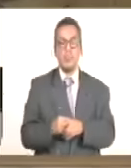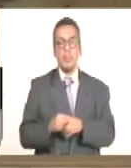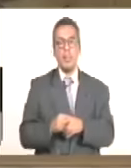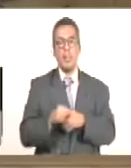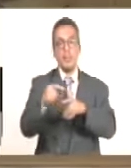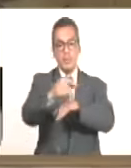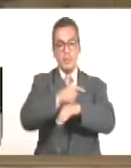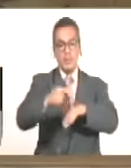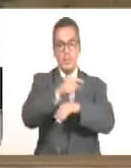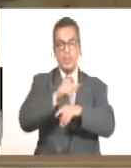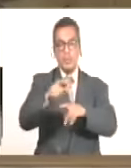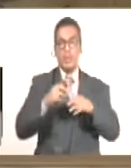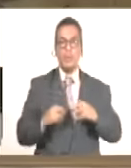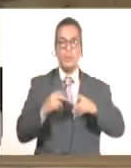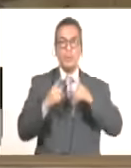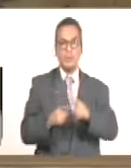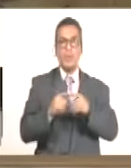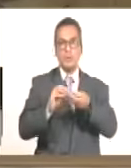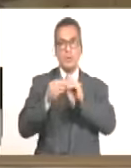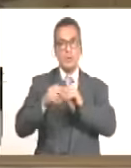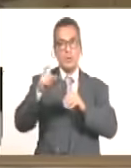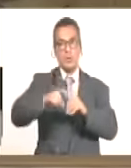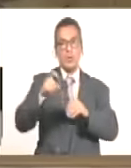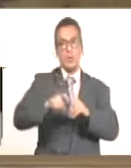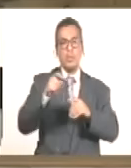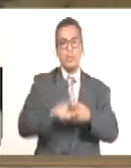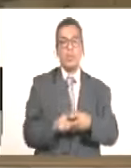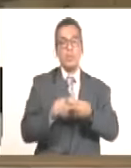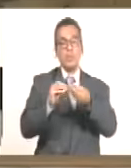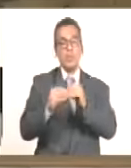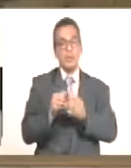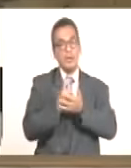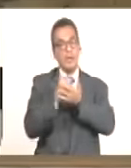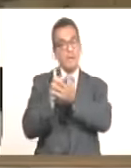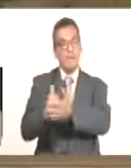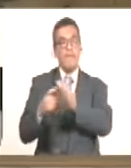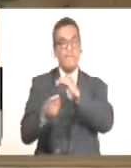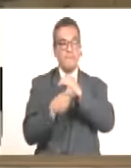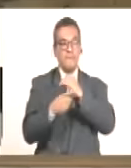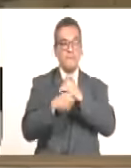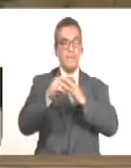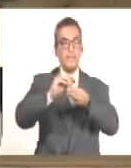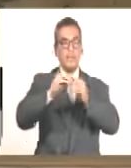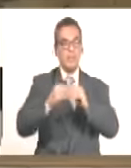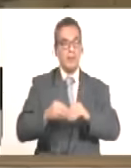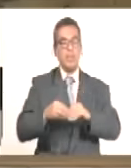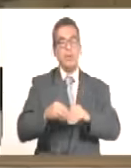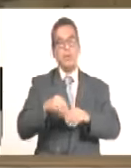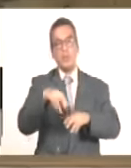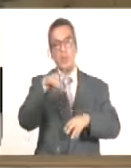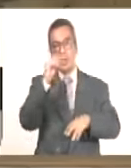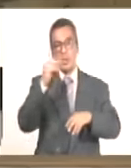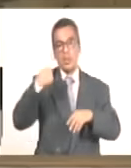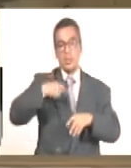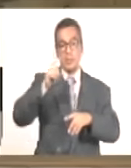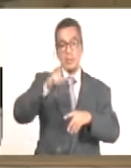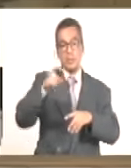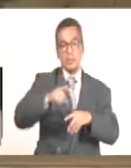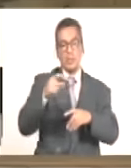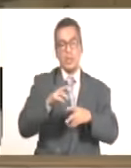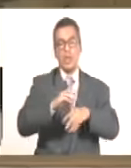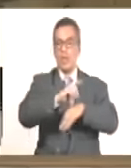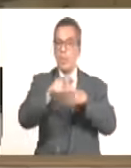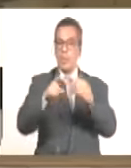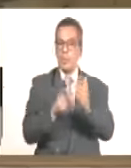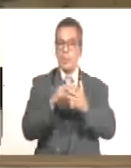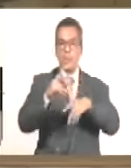El Estado provee oportunamente los recursos necesarios para la dotación de ayudas técnicas y material pedagógico que sean requeridas para